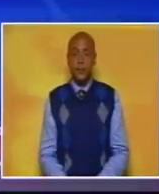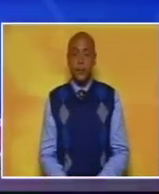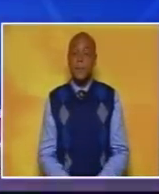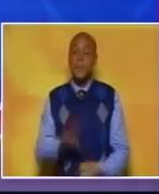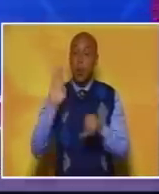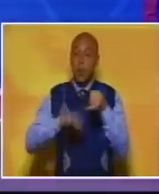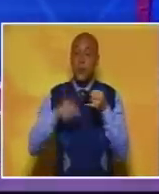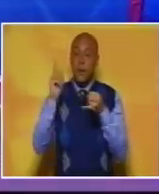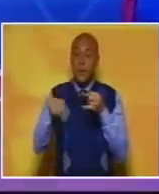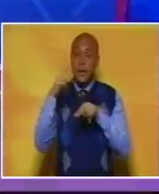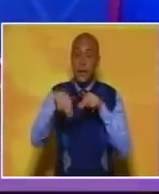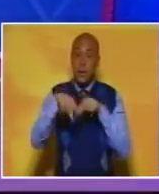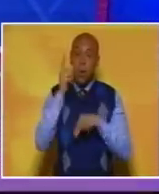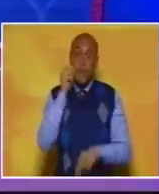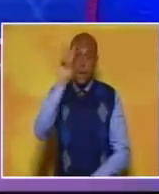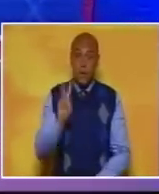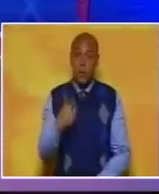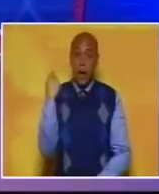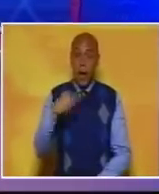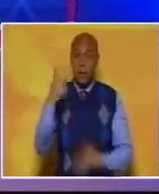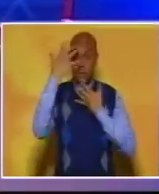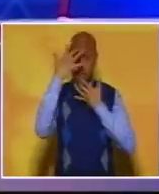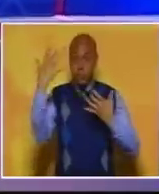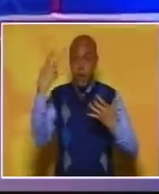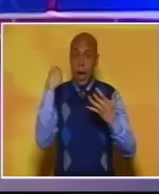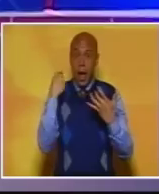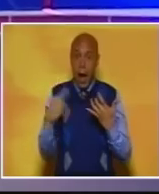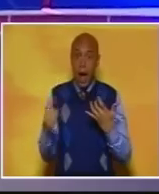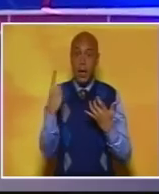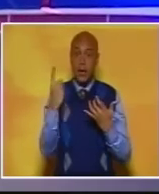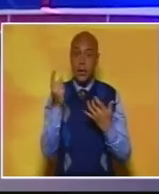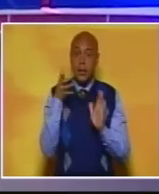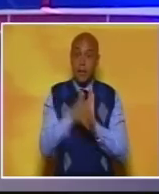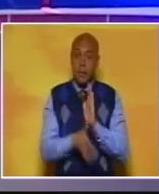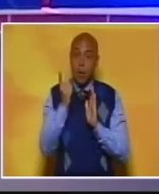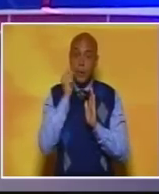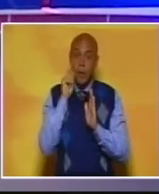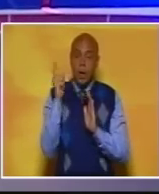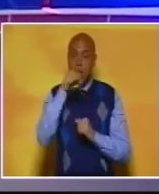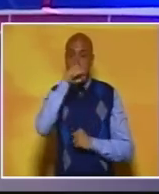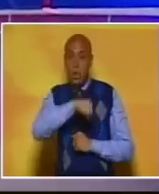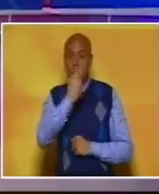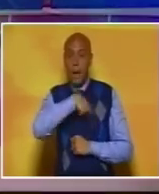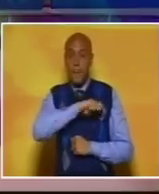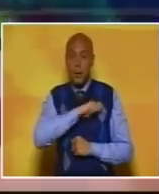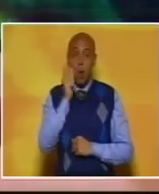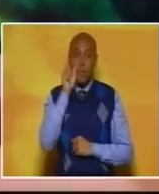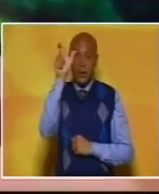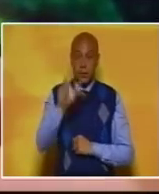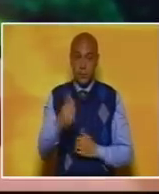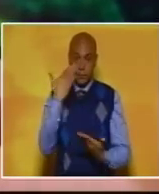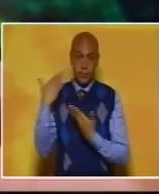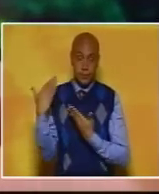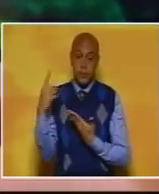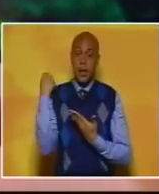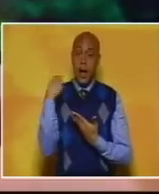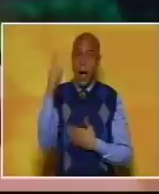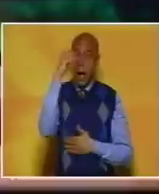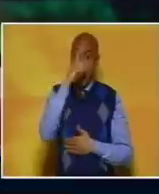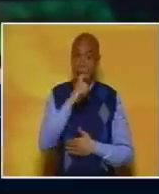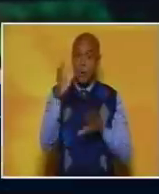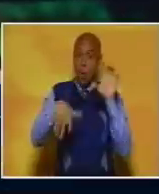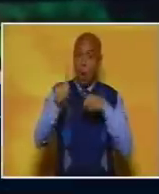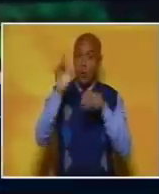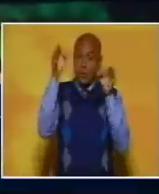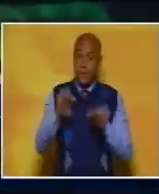Cerramos con un niño venezolano que por su talento está conquistando al público español. Jesús Gabriel Angulo tiene tan solo